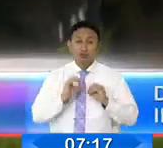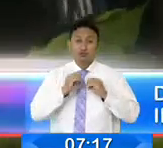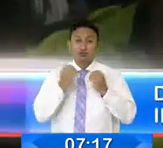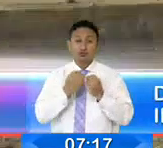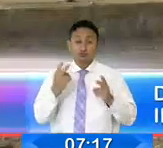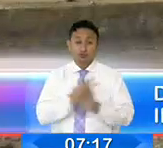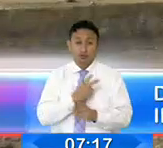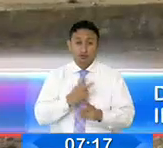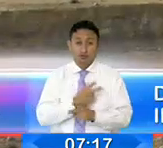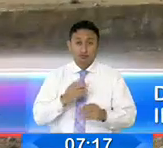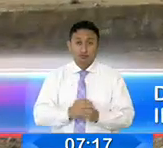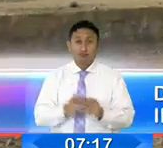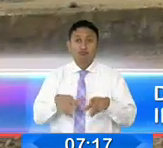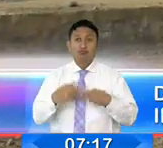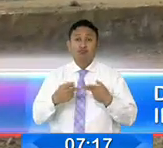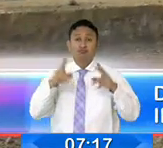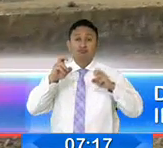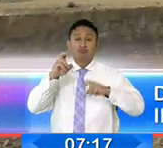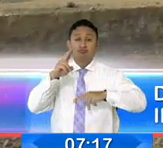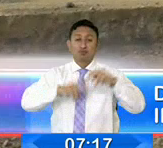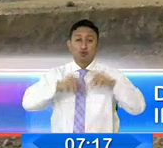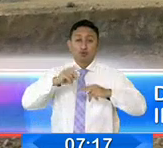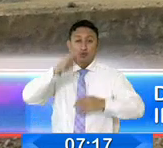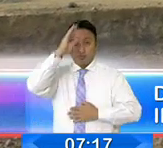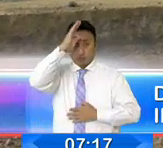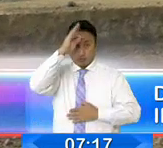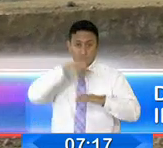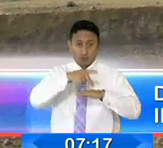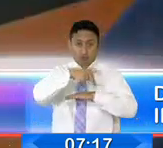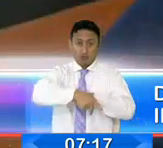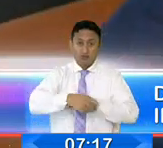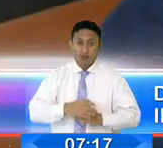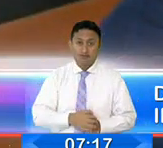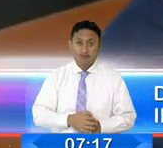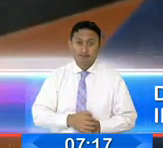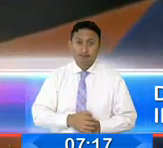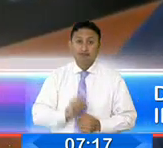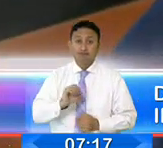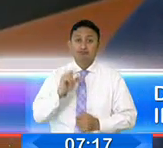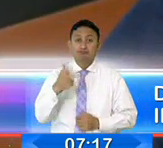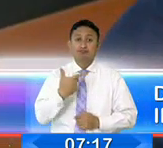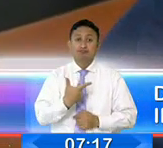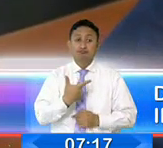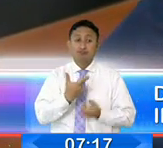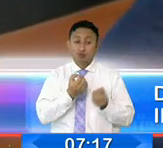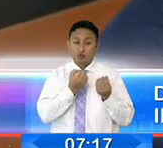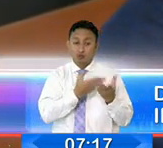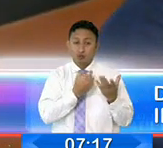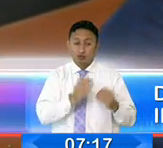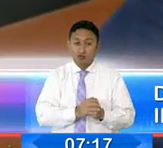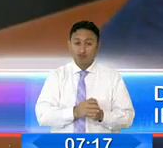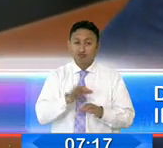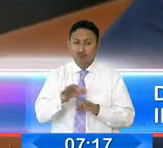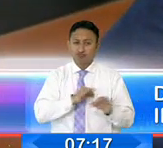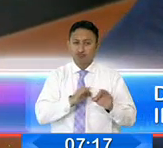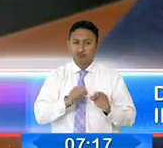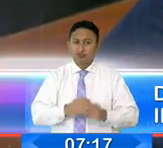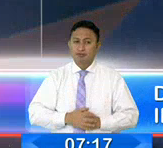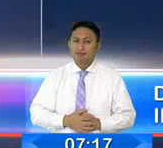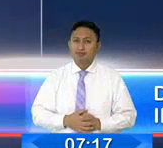organizada en relación a la construcción del Hospital de Pedernales. En su tercera ampliación de versión, señaló